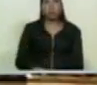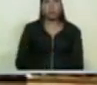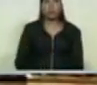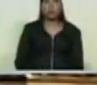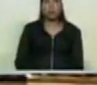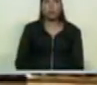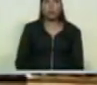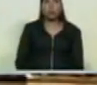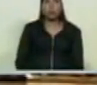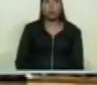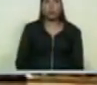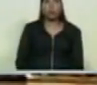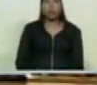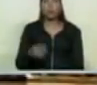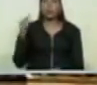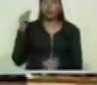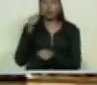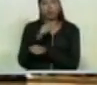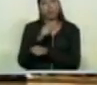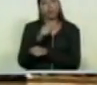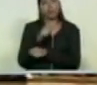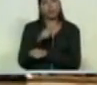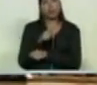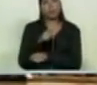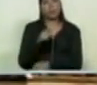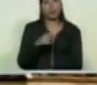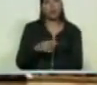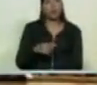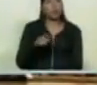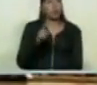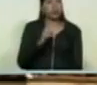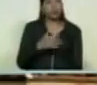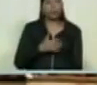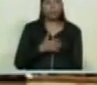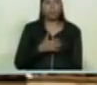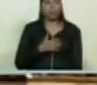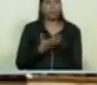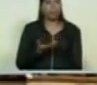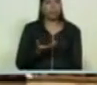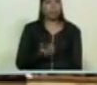iban a cumplir la convocatoria del presidente Danilo Medina. Eso lo lamento